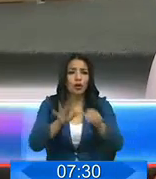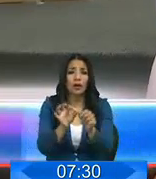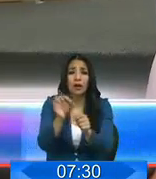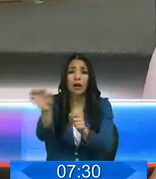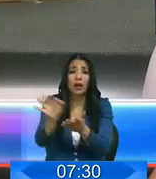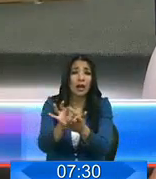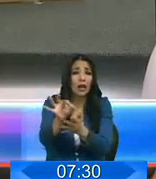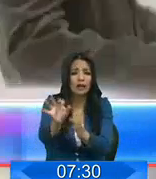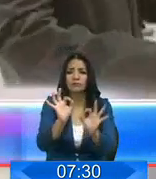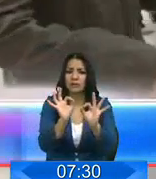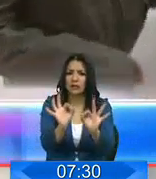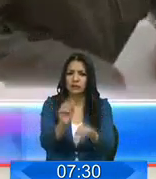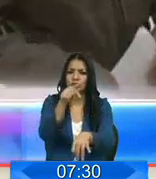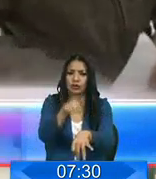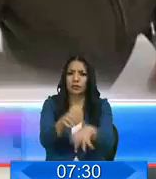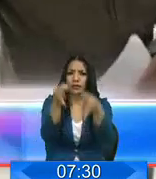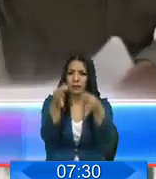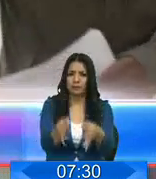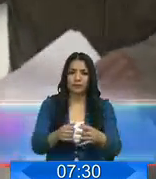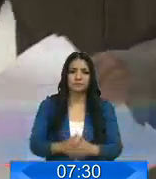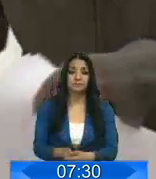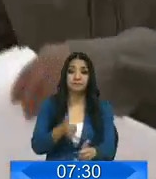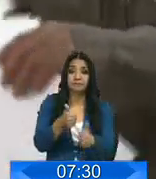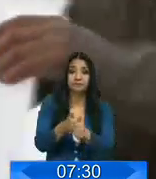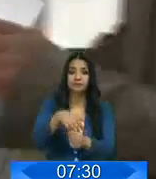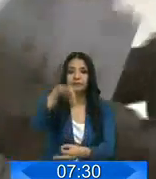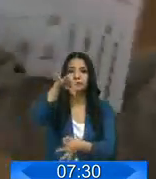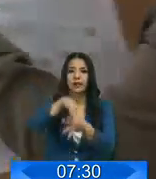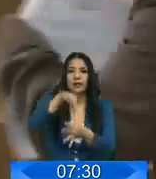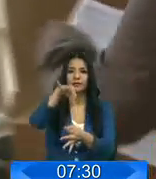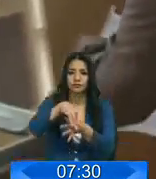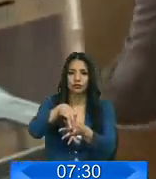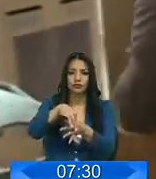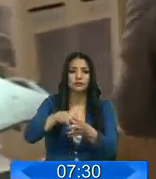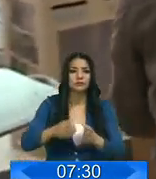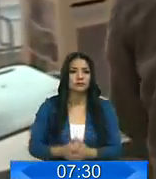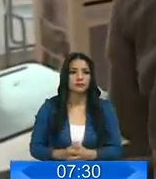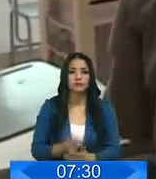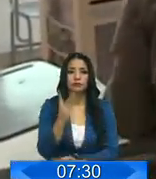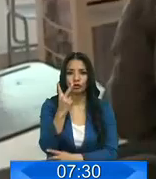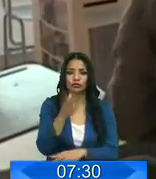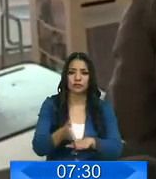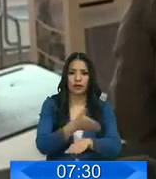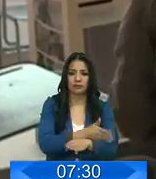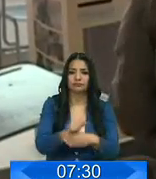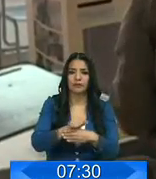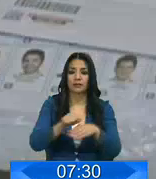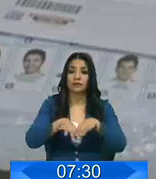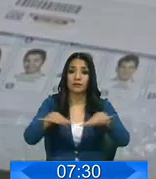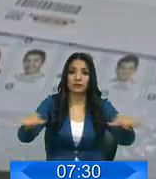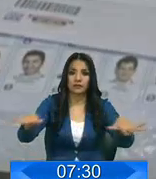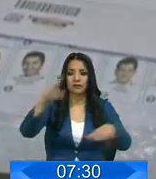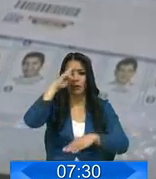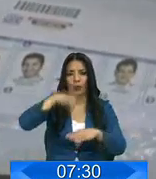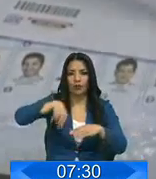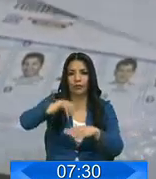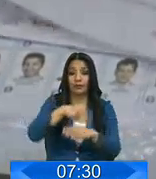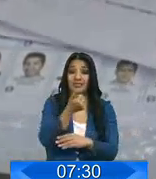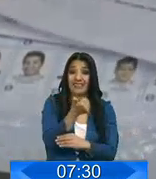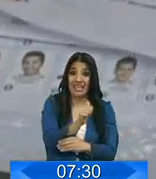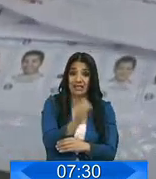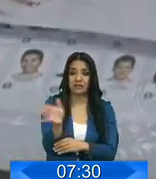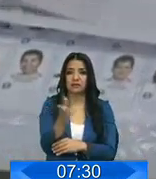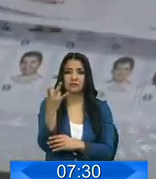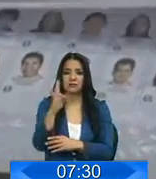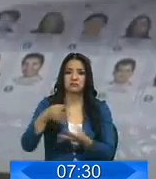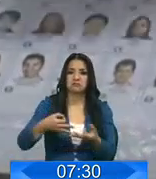alejados sea oportuna. De cara a las elecciones seccionales, se llevarán a cabo dos simulacros a escala nacional, el 10 y 17 de